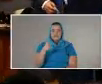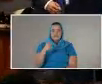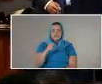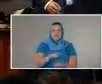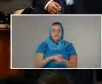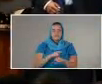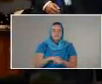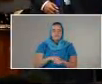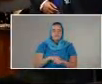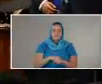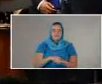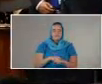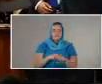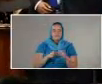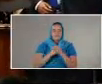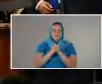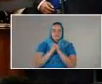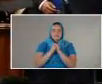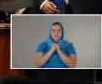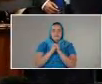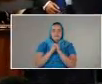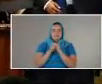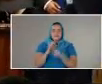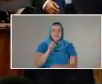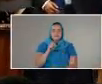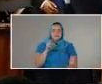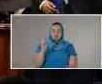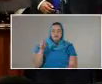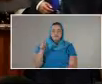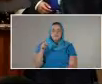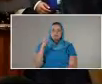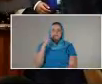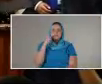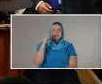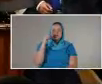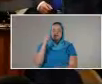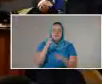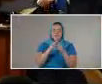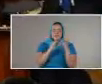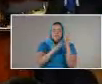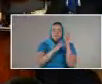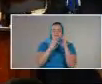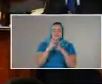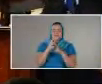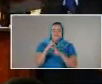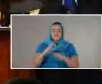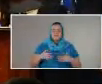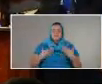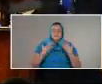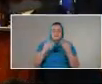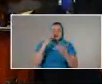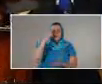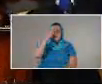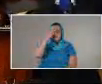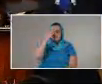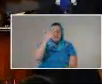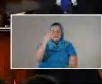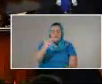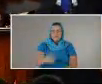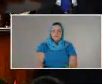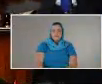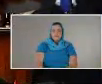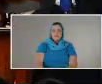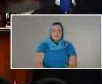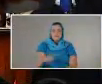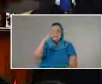del Señor. Acompáñame a orar por ellas. Padre, en el nombre de Jesús te damos gracias.